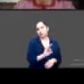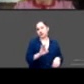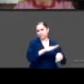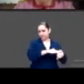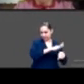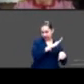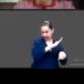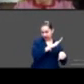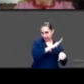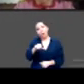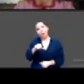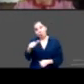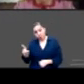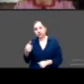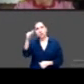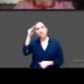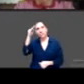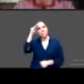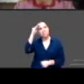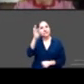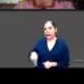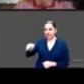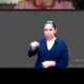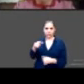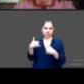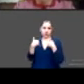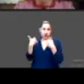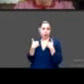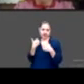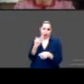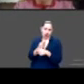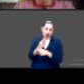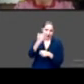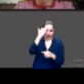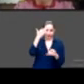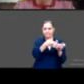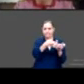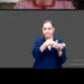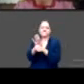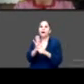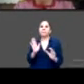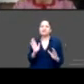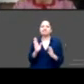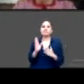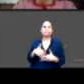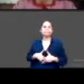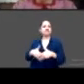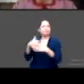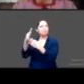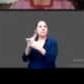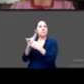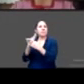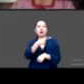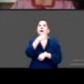necesidad insatisfecha en adolescentes desciende durante la pandemia ¿por qué? porque como hay una mayor vigilancia de los padres se supone que los chicos y las